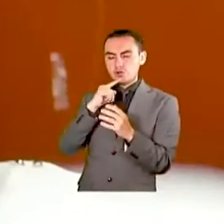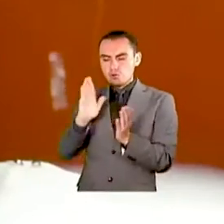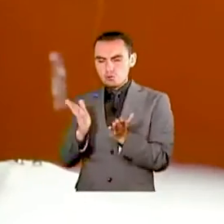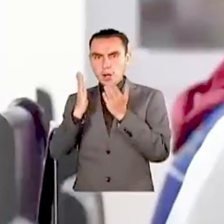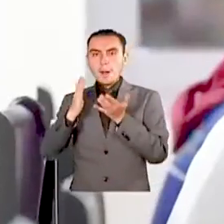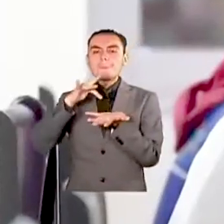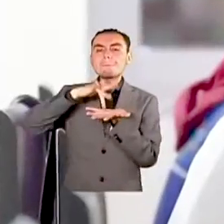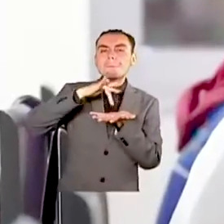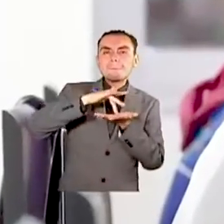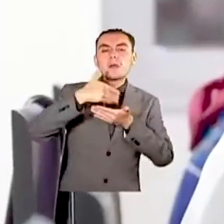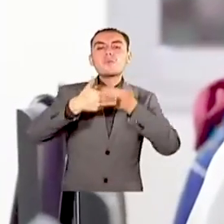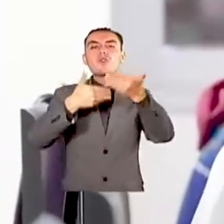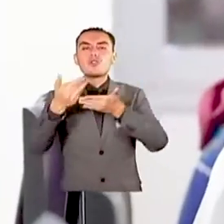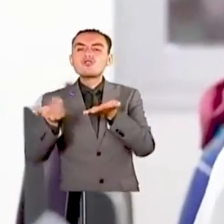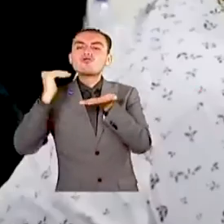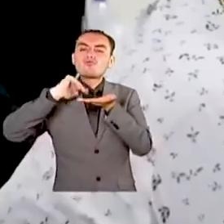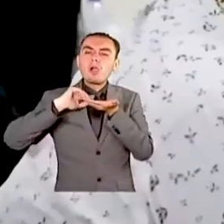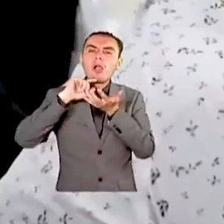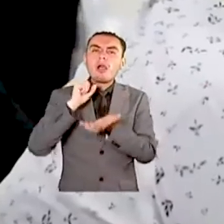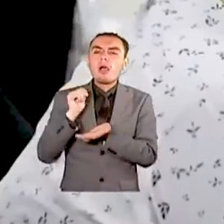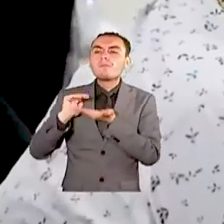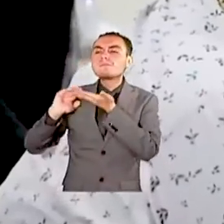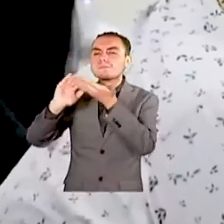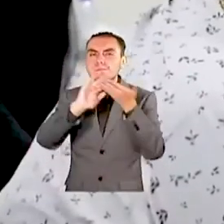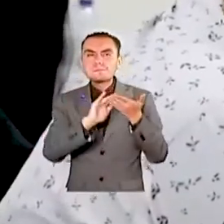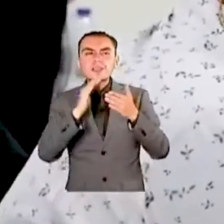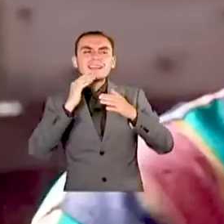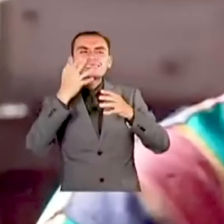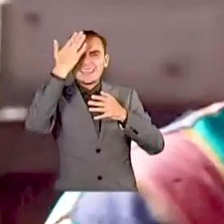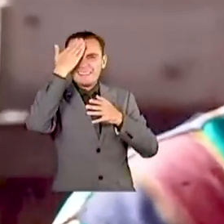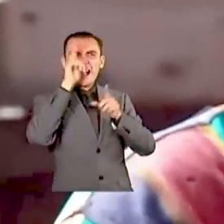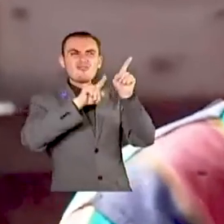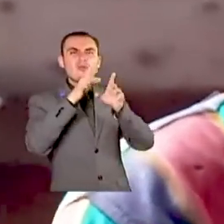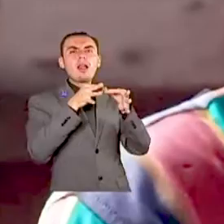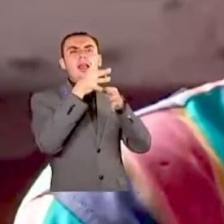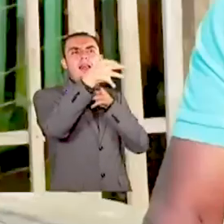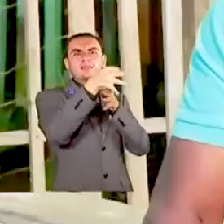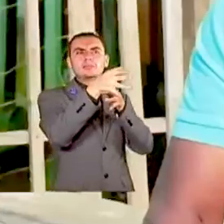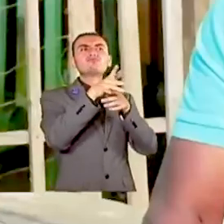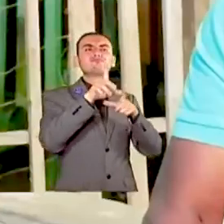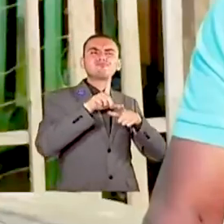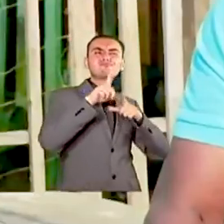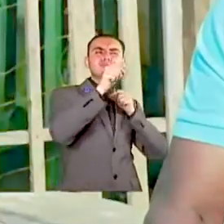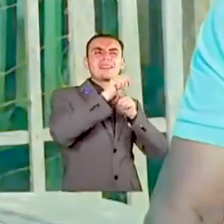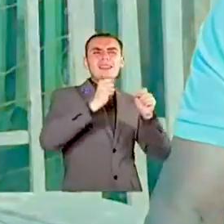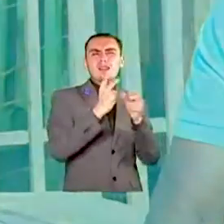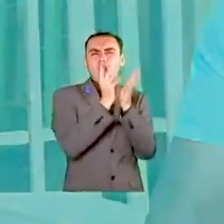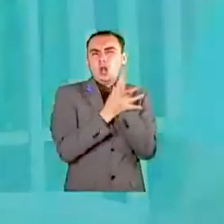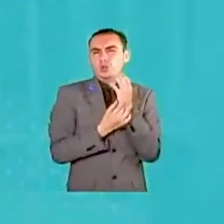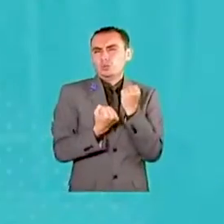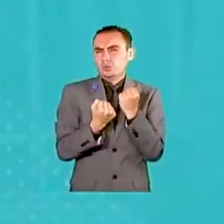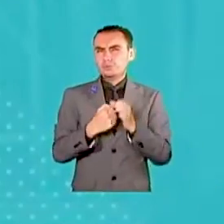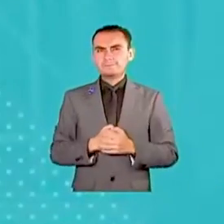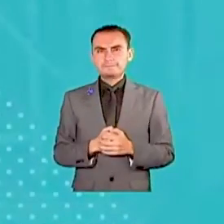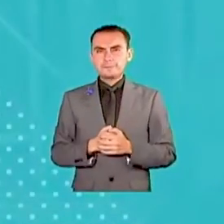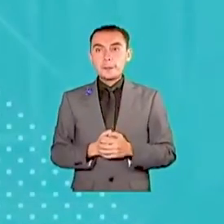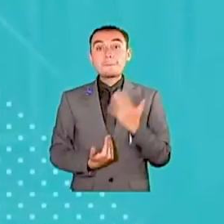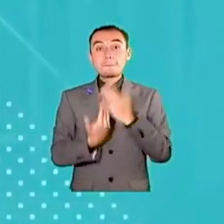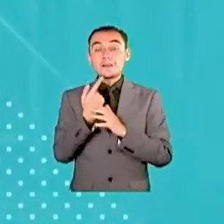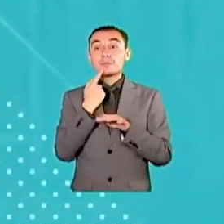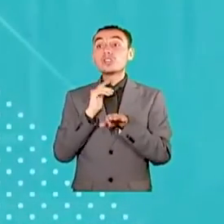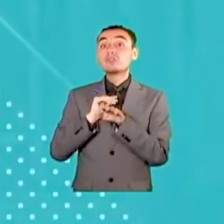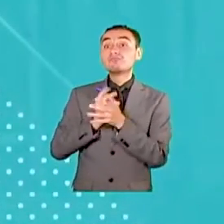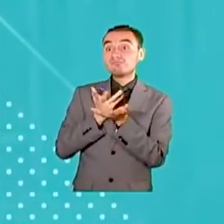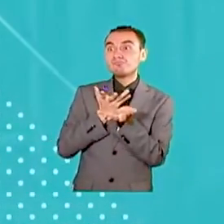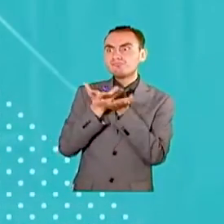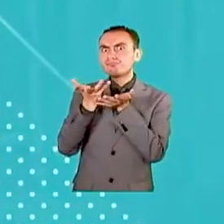procesos de participación y reparación en las zonas apartadas y afectadas por la violencia y la pobreza. Entregamos recomendaciones